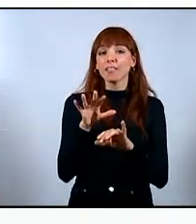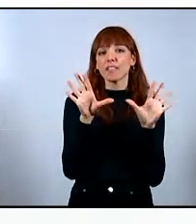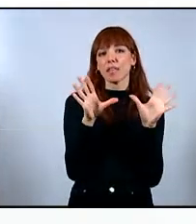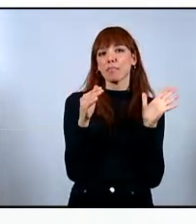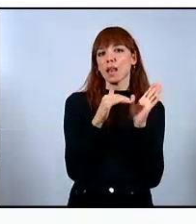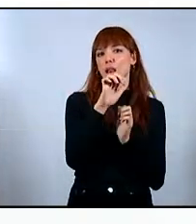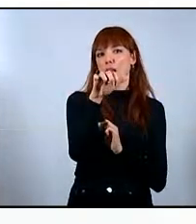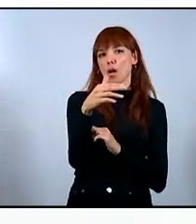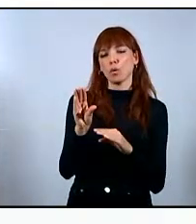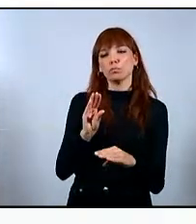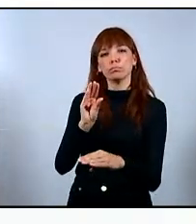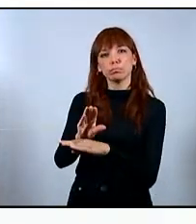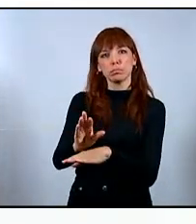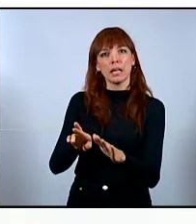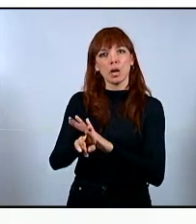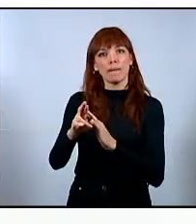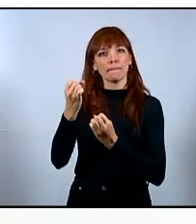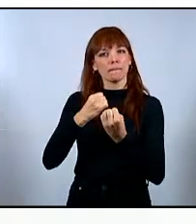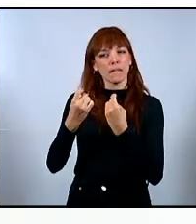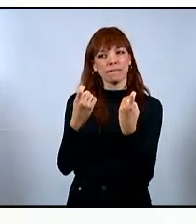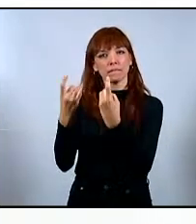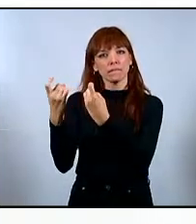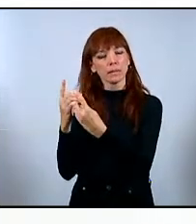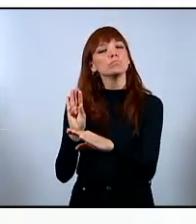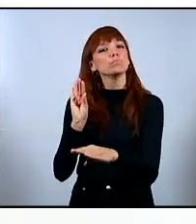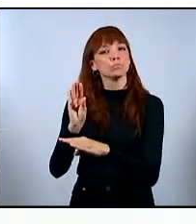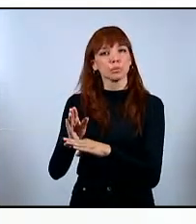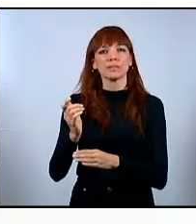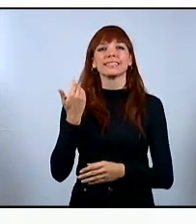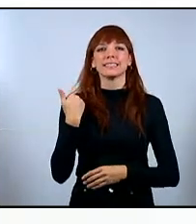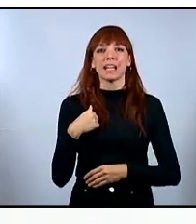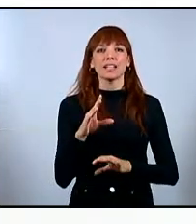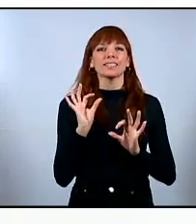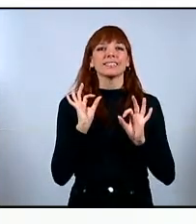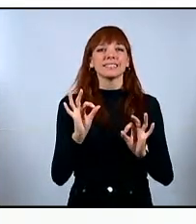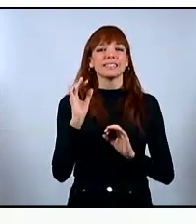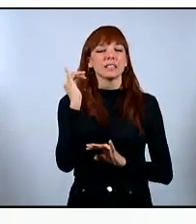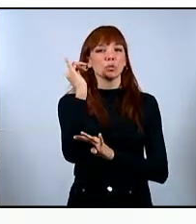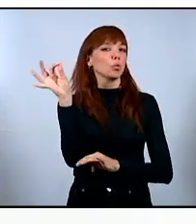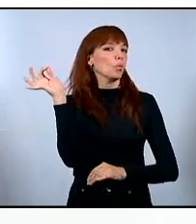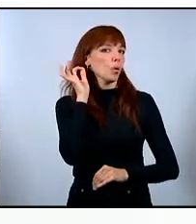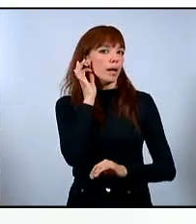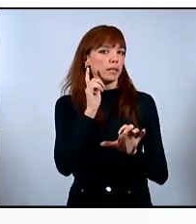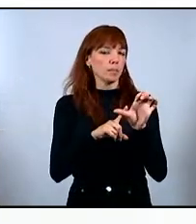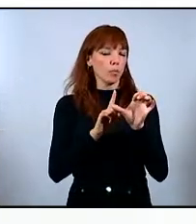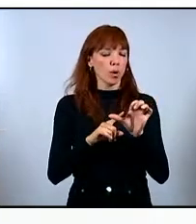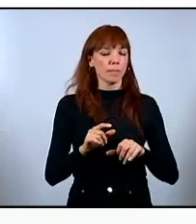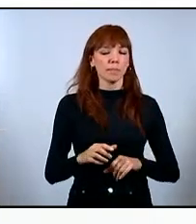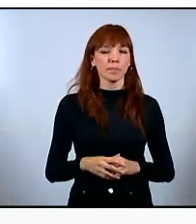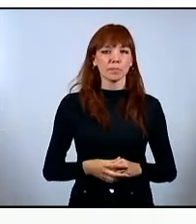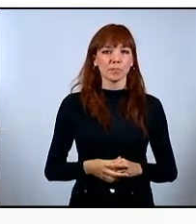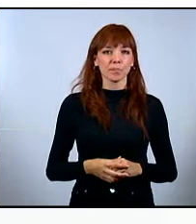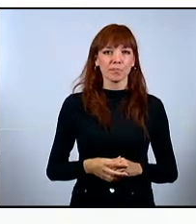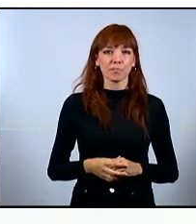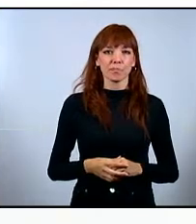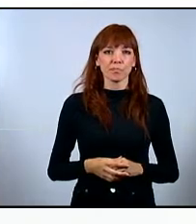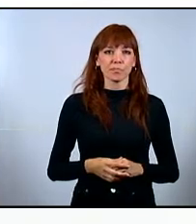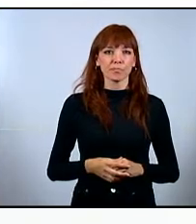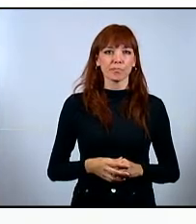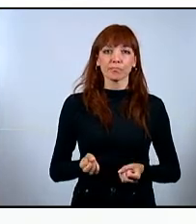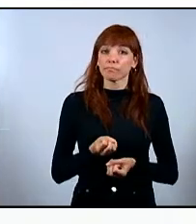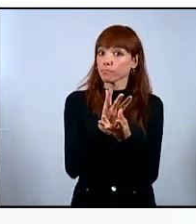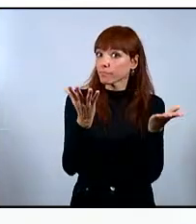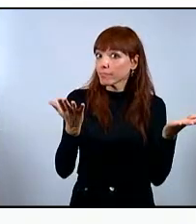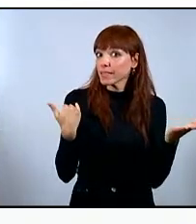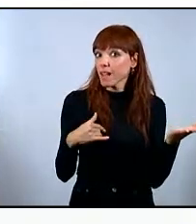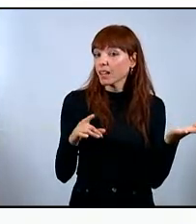económicos que necesitaba para llevar a cabo esta medida el Instituto de la Mujer de Extremadura. Les informo además de que